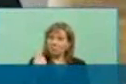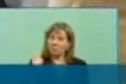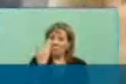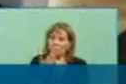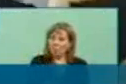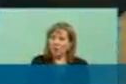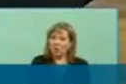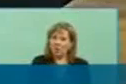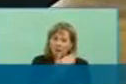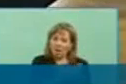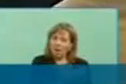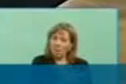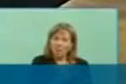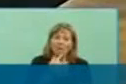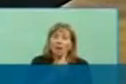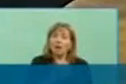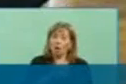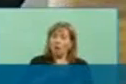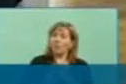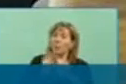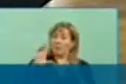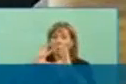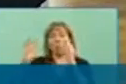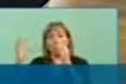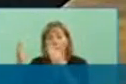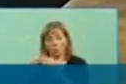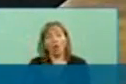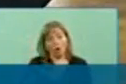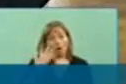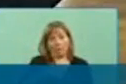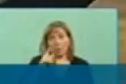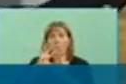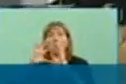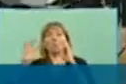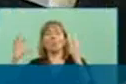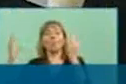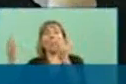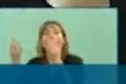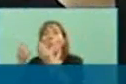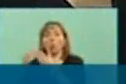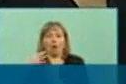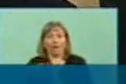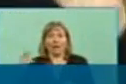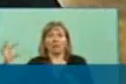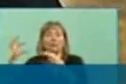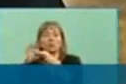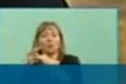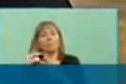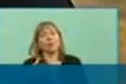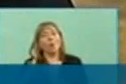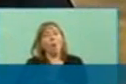que no era independiente del mundo, porque sabía que había un mundo globalizado, pero necesitábamos